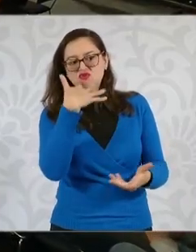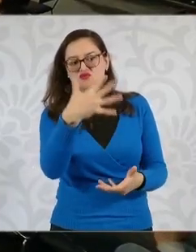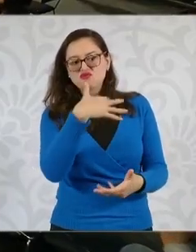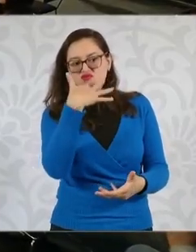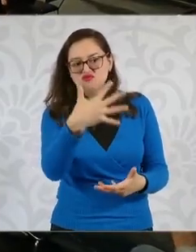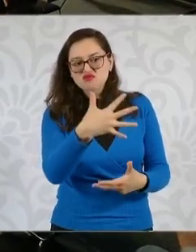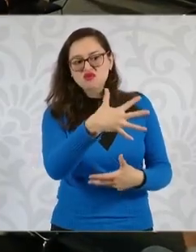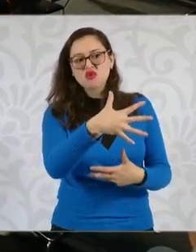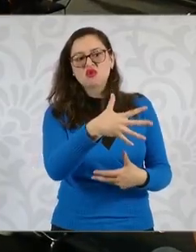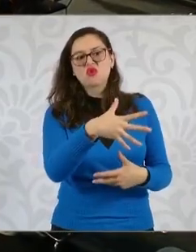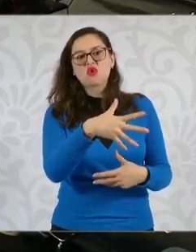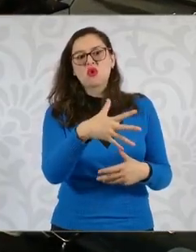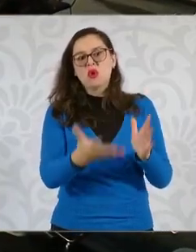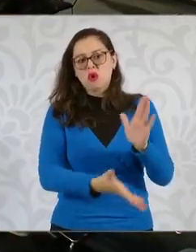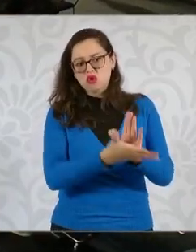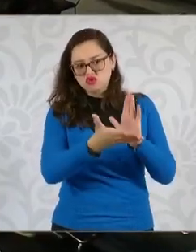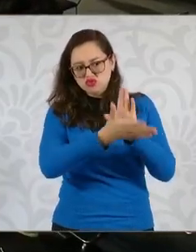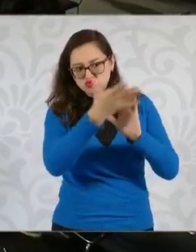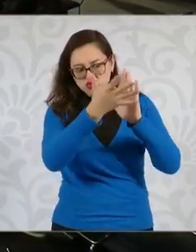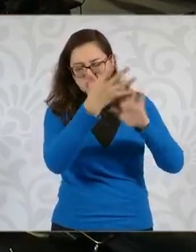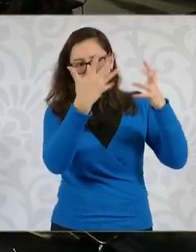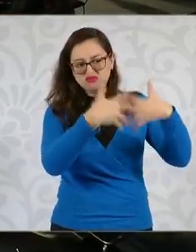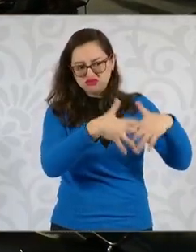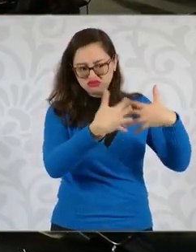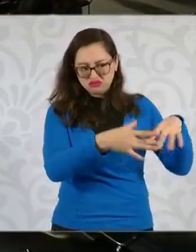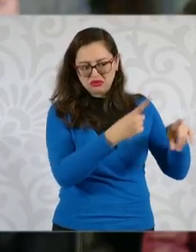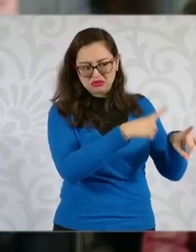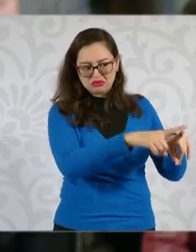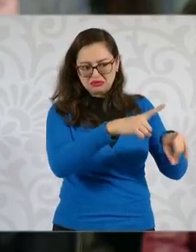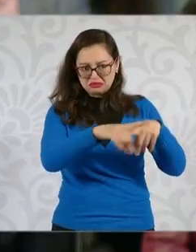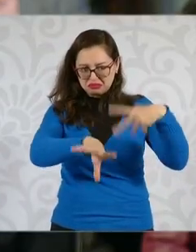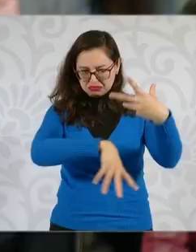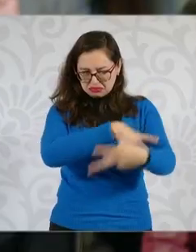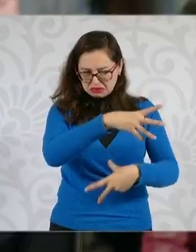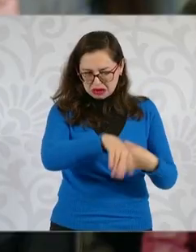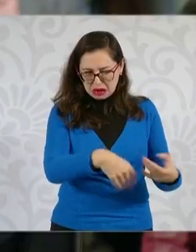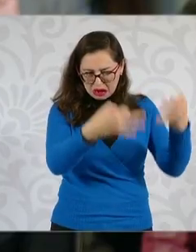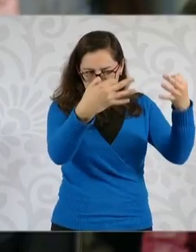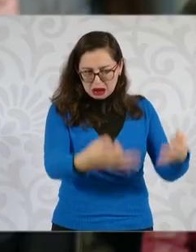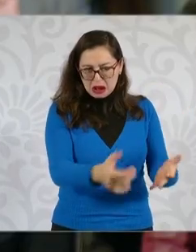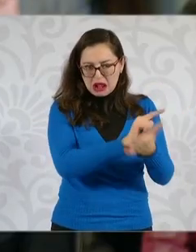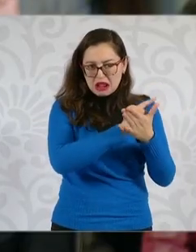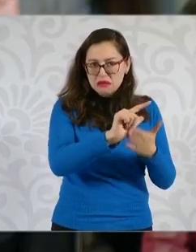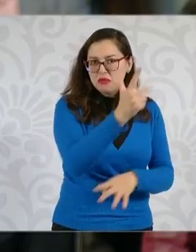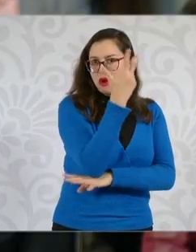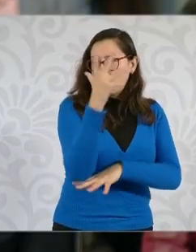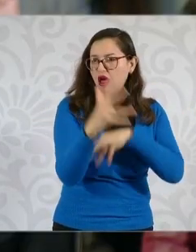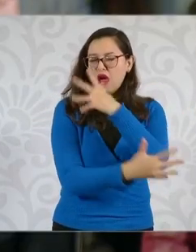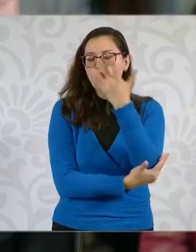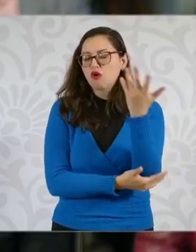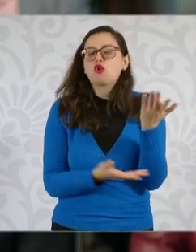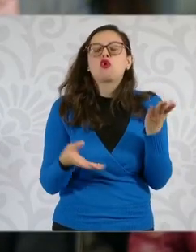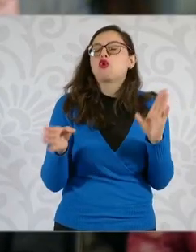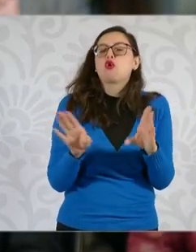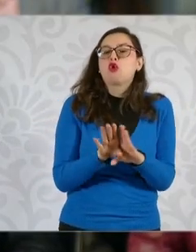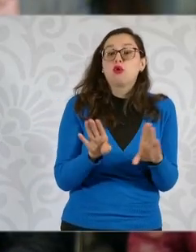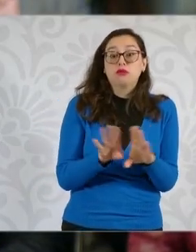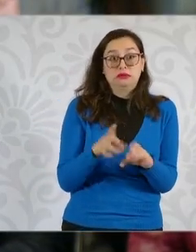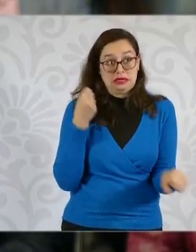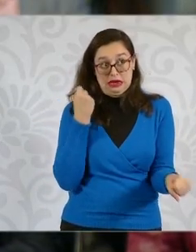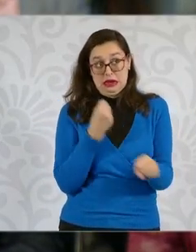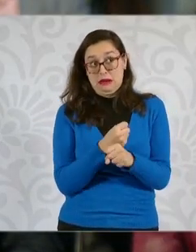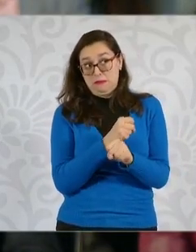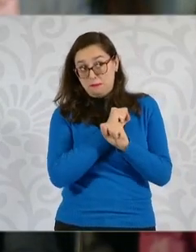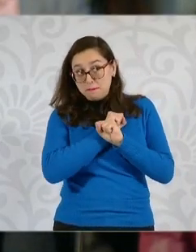orgánicos y de materiales de construcción cumplan con los estándares internacionales de sostenibilidad y qué impacto